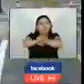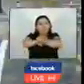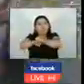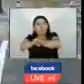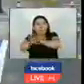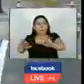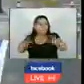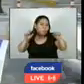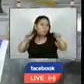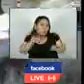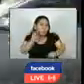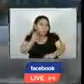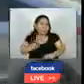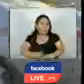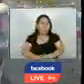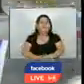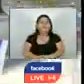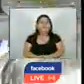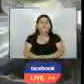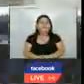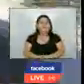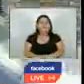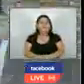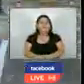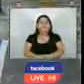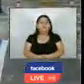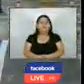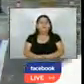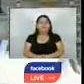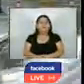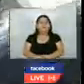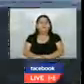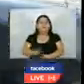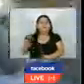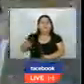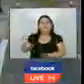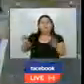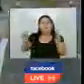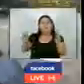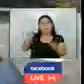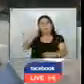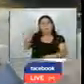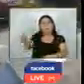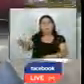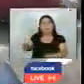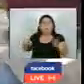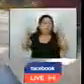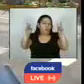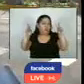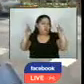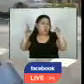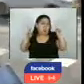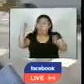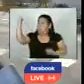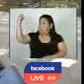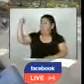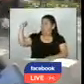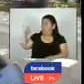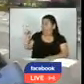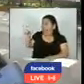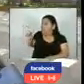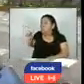educación vial para que se obtengan buenos resultados. Pues en este caso creo que aquí hay uno que supuestamente solo usted aprieta